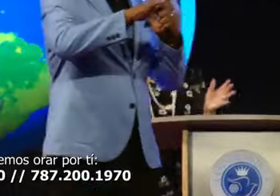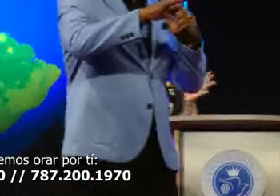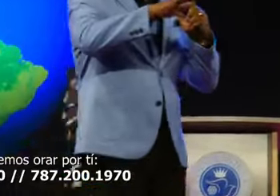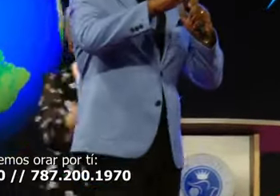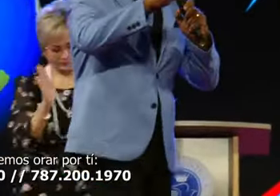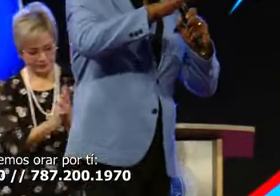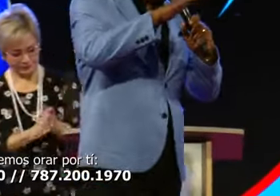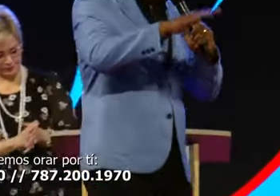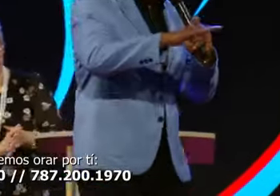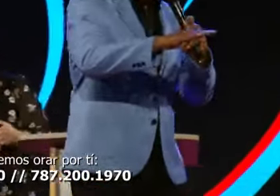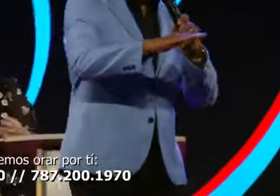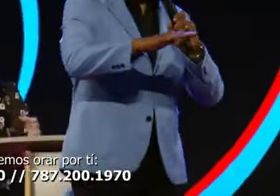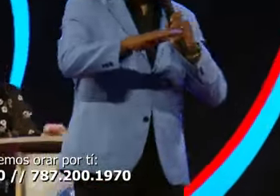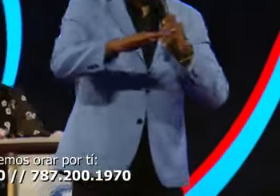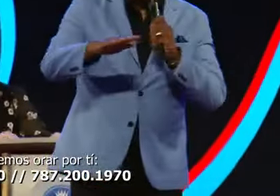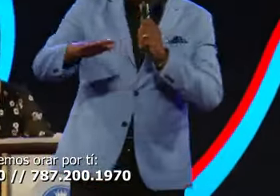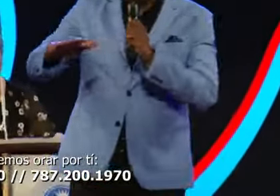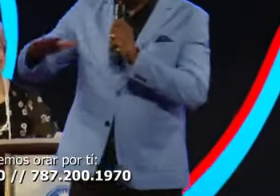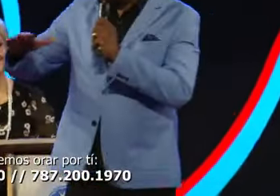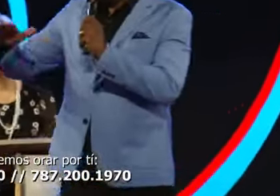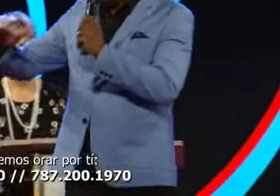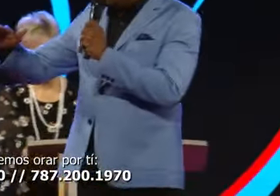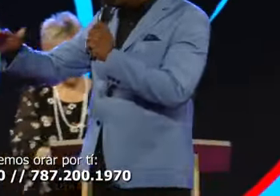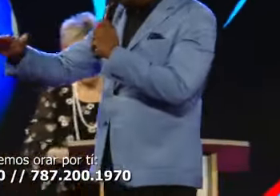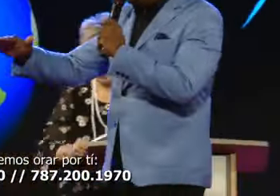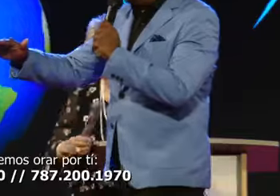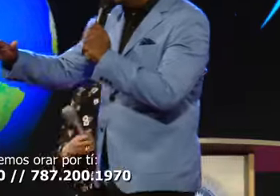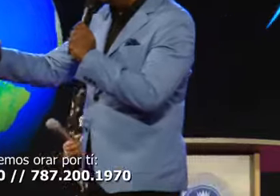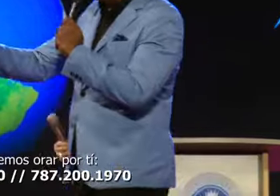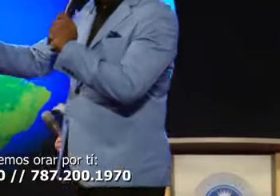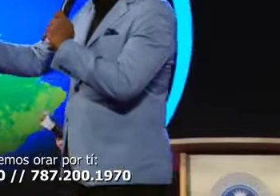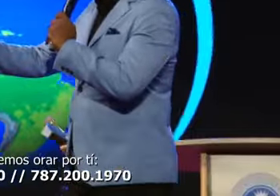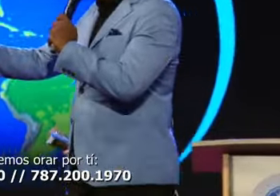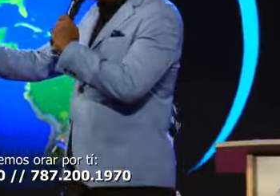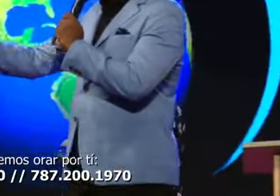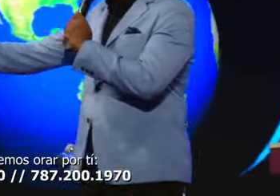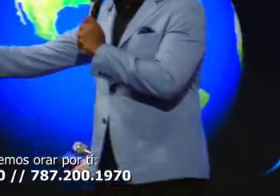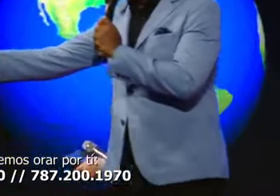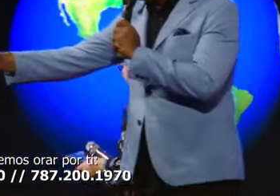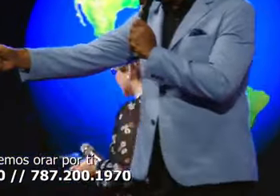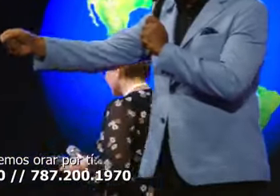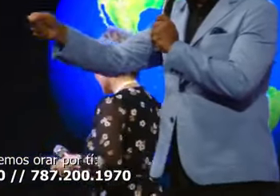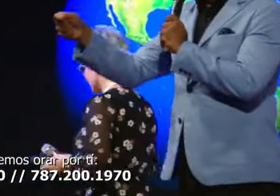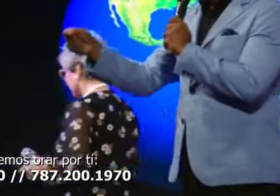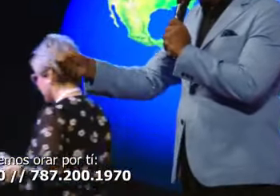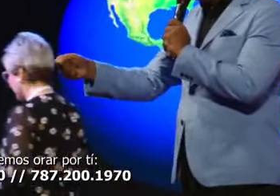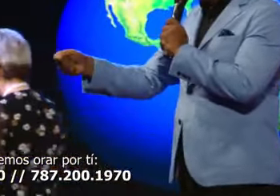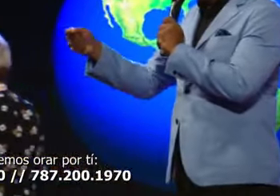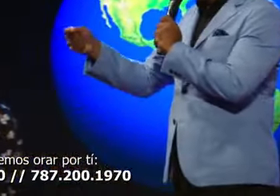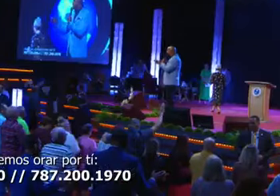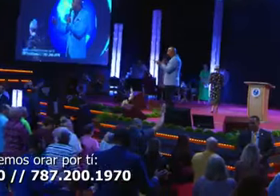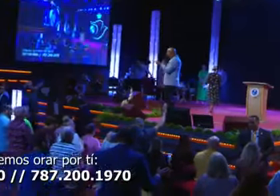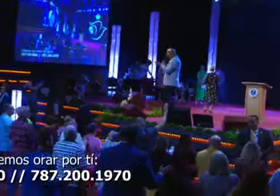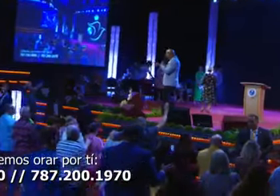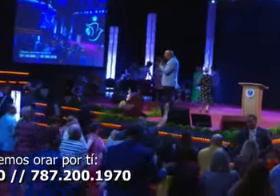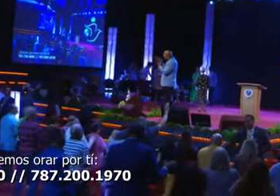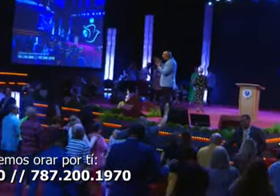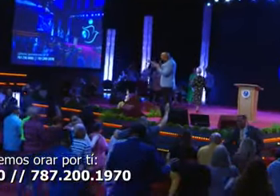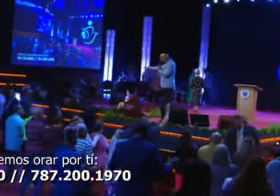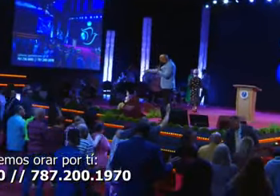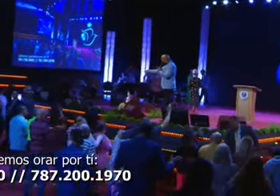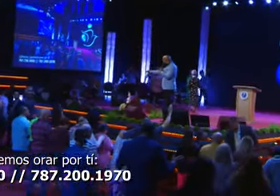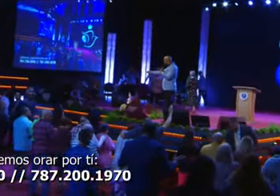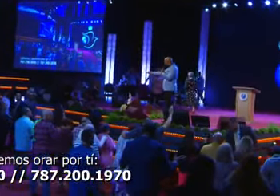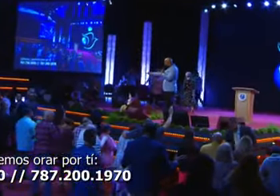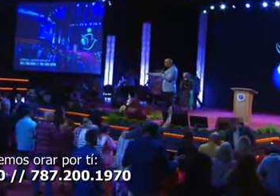está preparada para el milagro. Y si tú llegaste al altar es porque tú